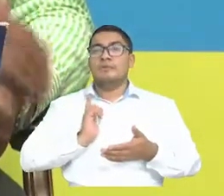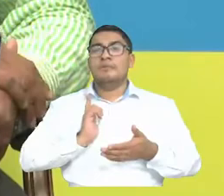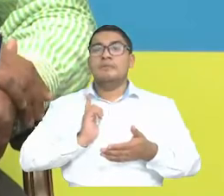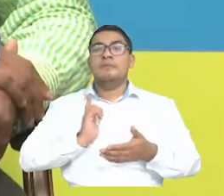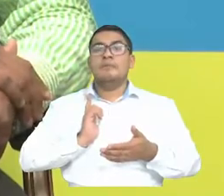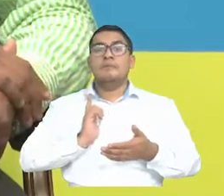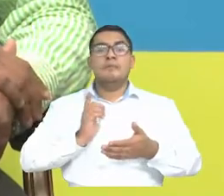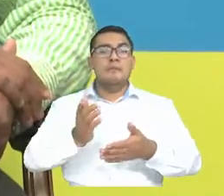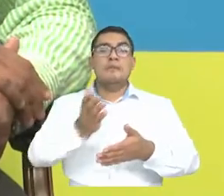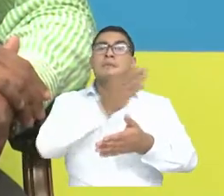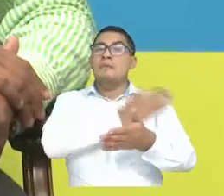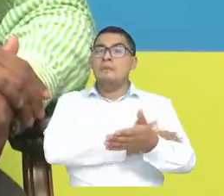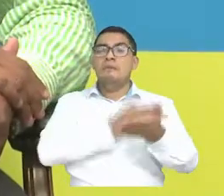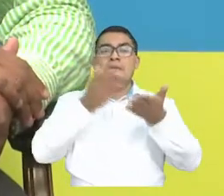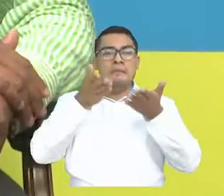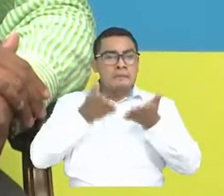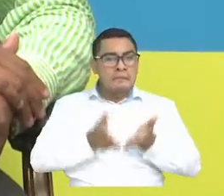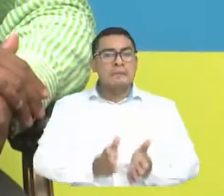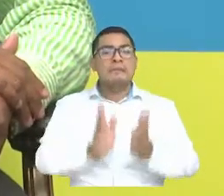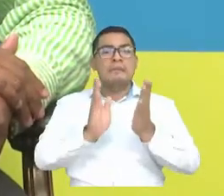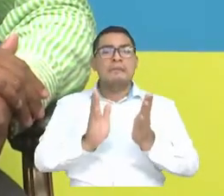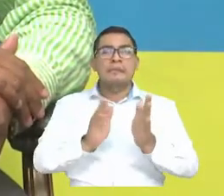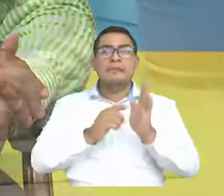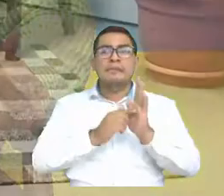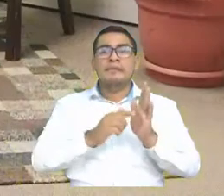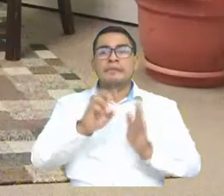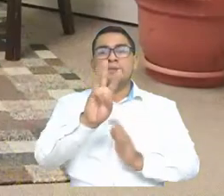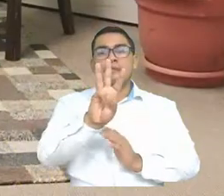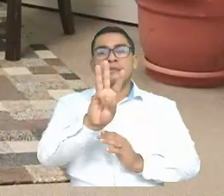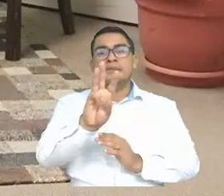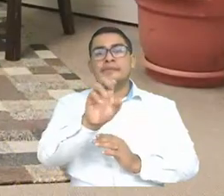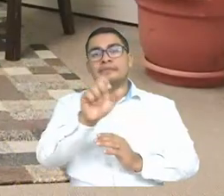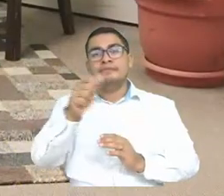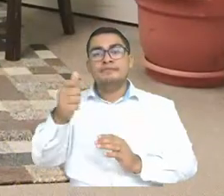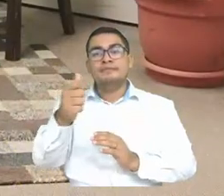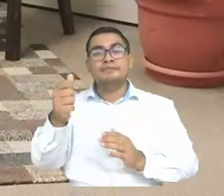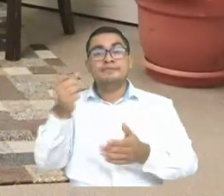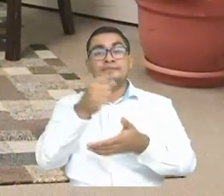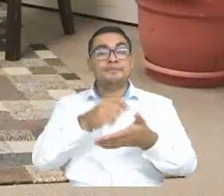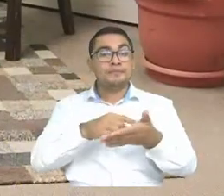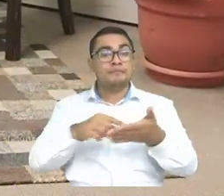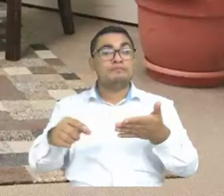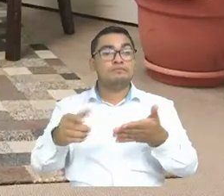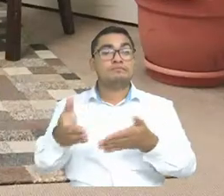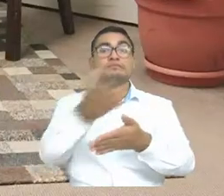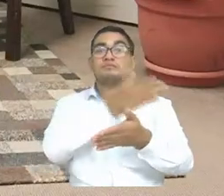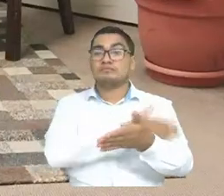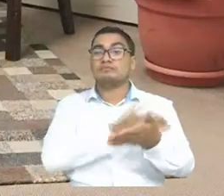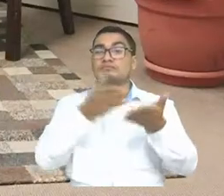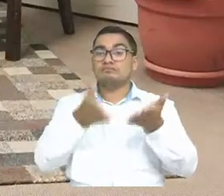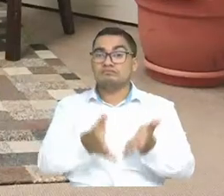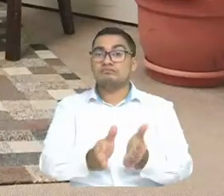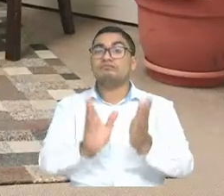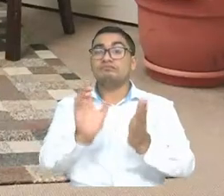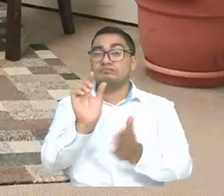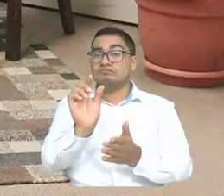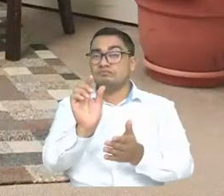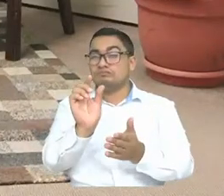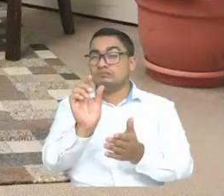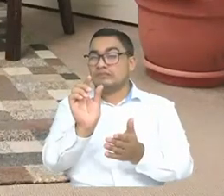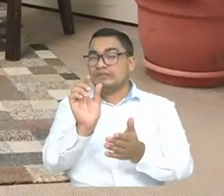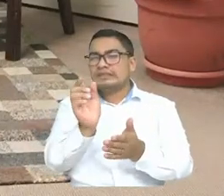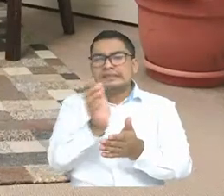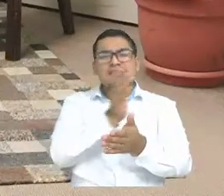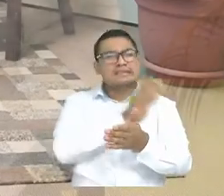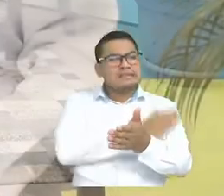ha tenido un parto prematuro? Pues? Desde las 36 semanas. Esa es su experiencia. Antes de las 36 semanas, un poco antes de las 36